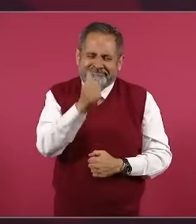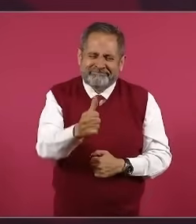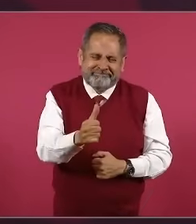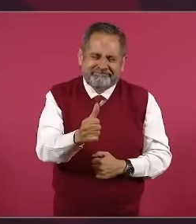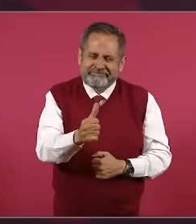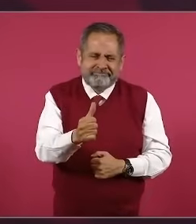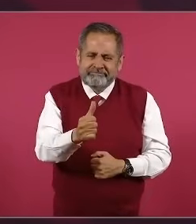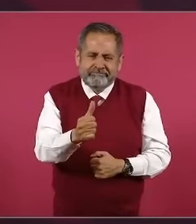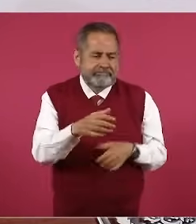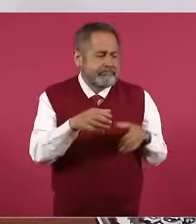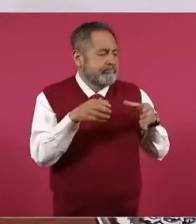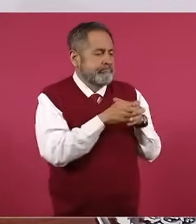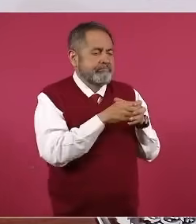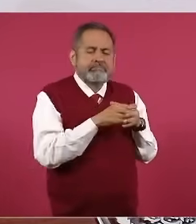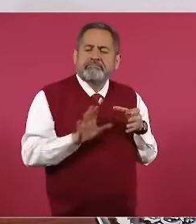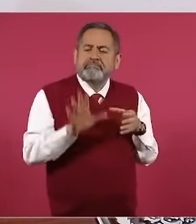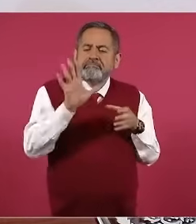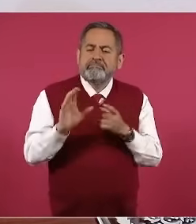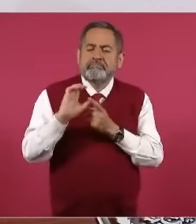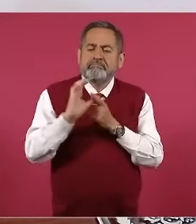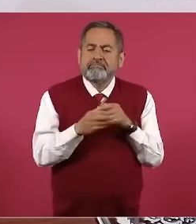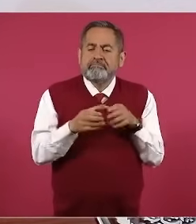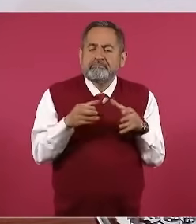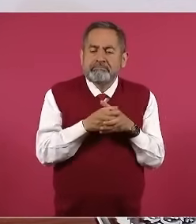El gobierno era un comité al servicio